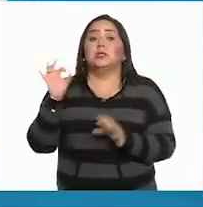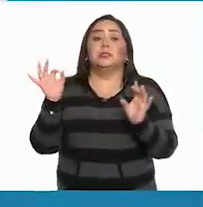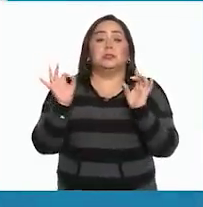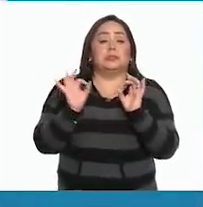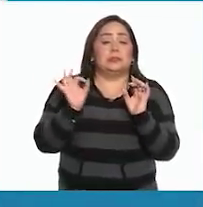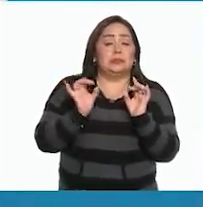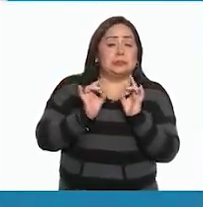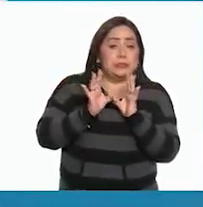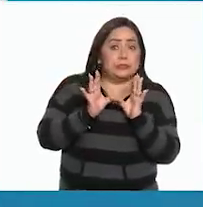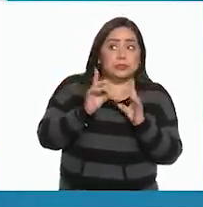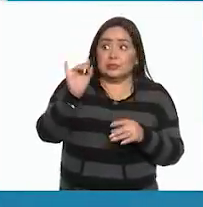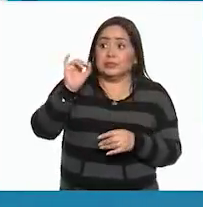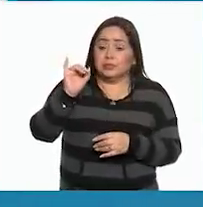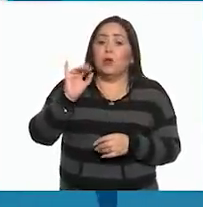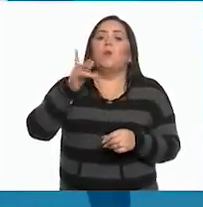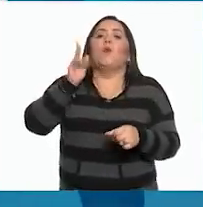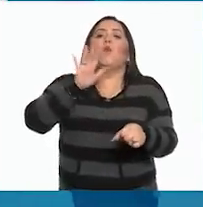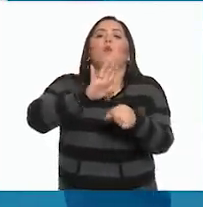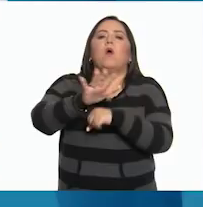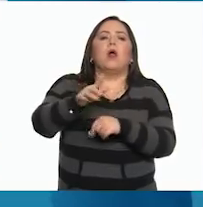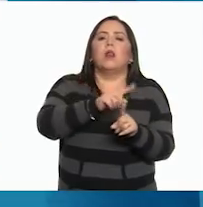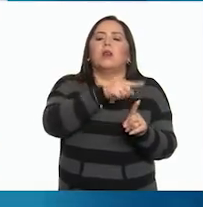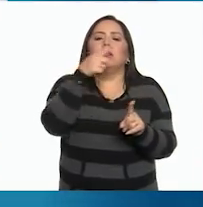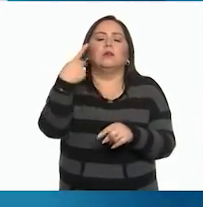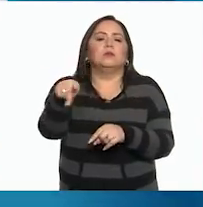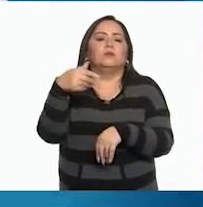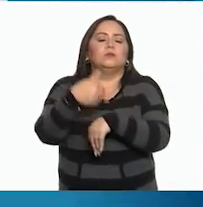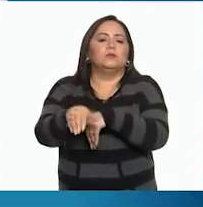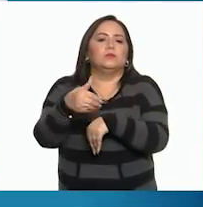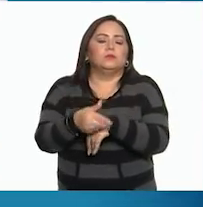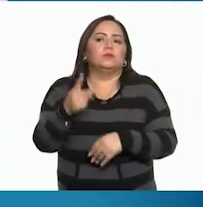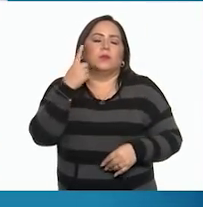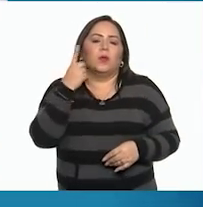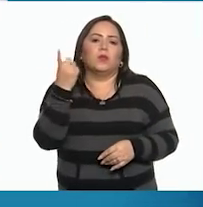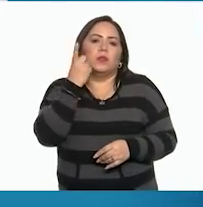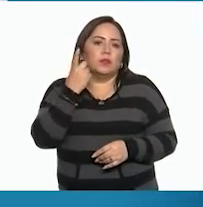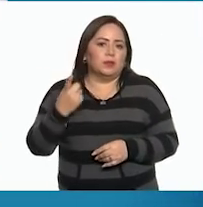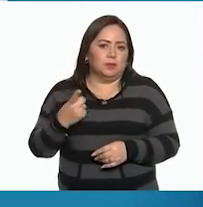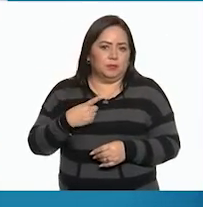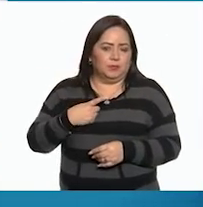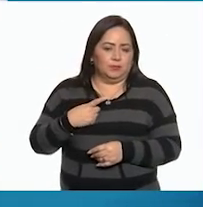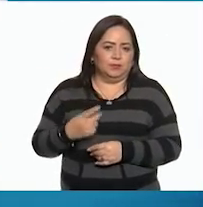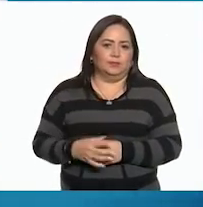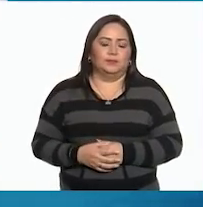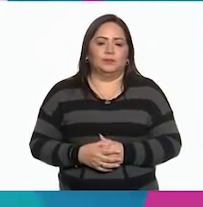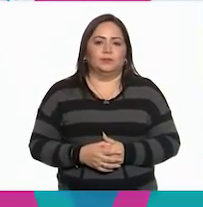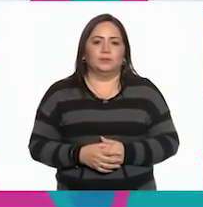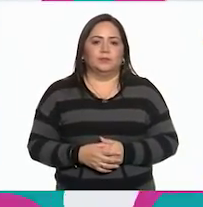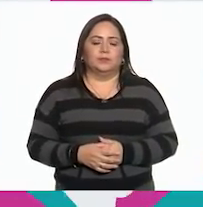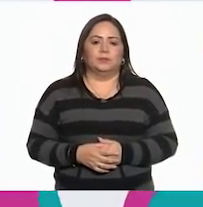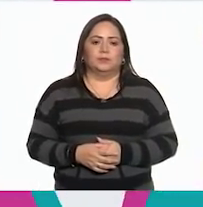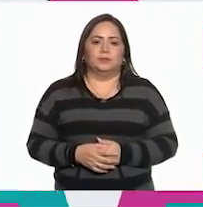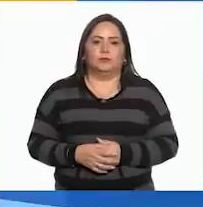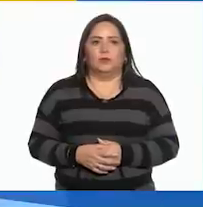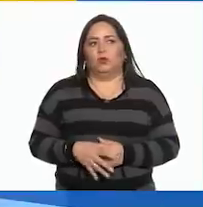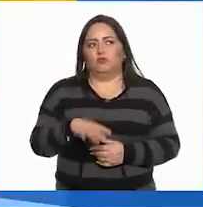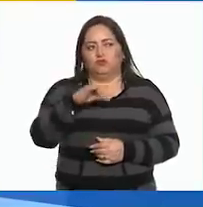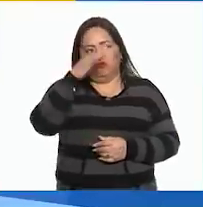que pertenezca, ¿cuál número de figura le correspondería dentro de dicha sucesión?